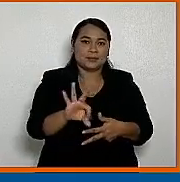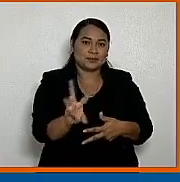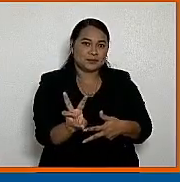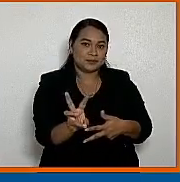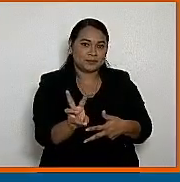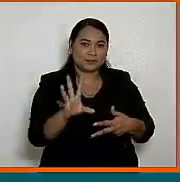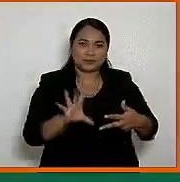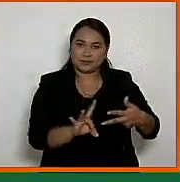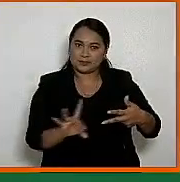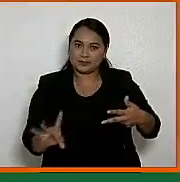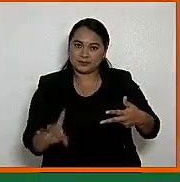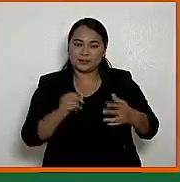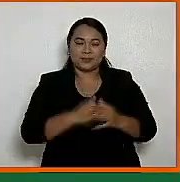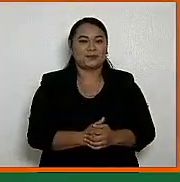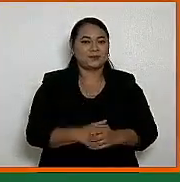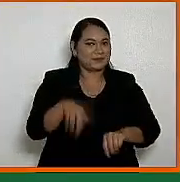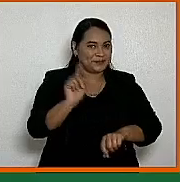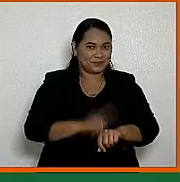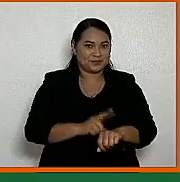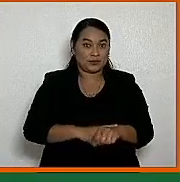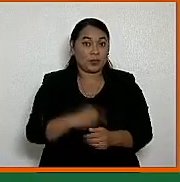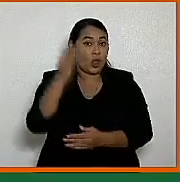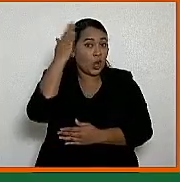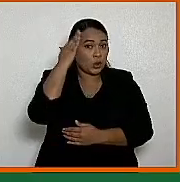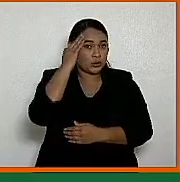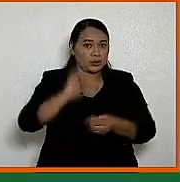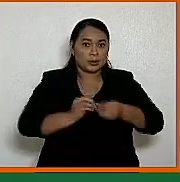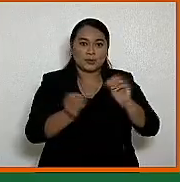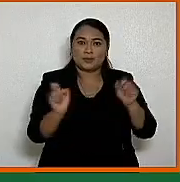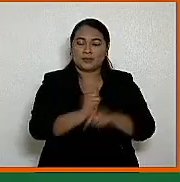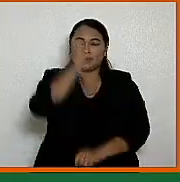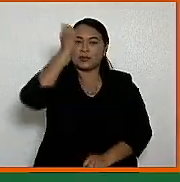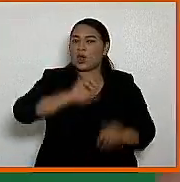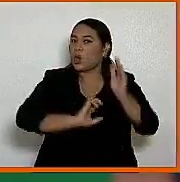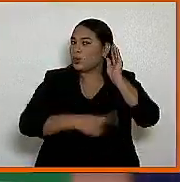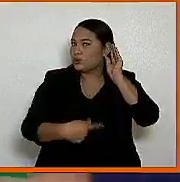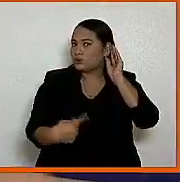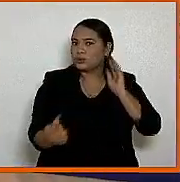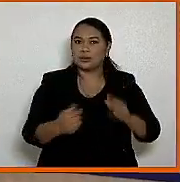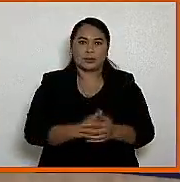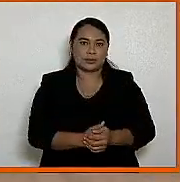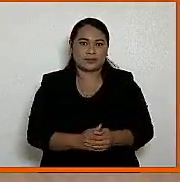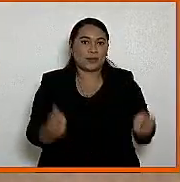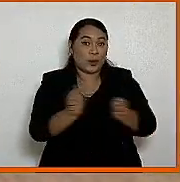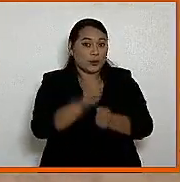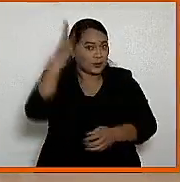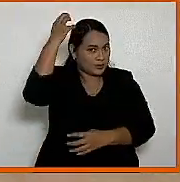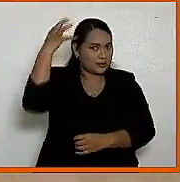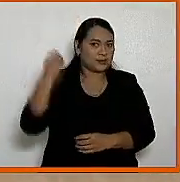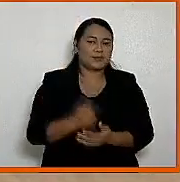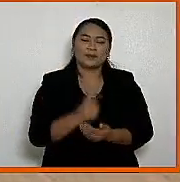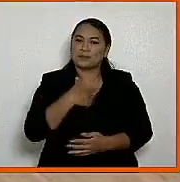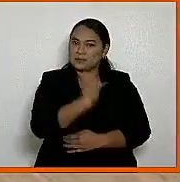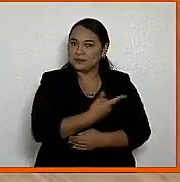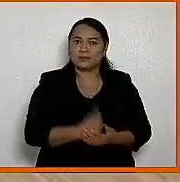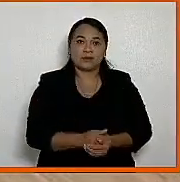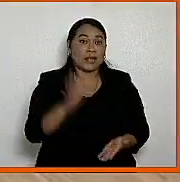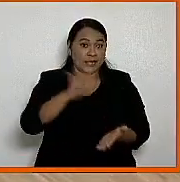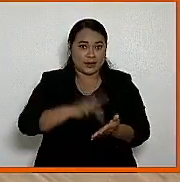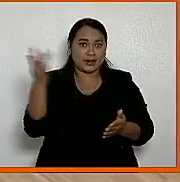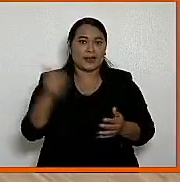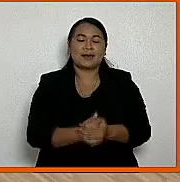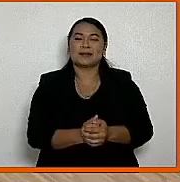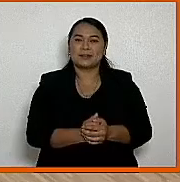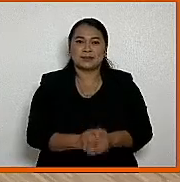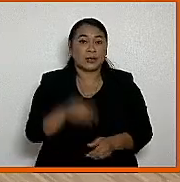y 88. Y es momento de conocer tu número ganador en diaria con Channing Walter. Muchísimas gracias, Madeline. Te